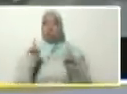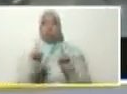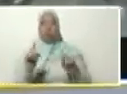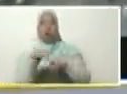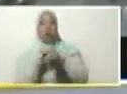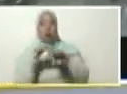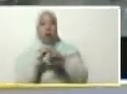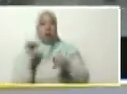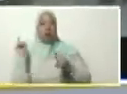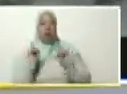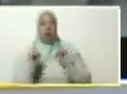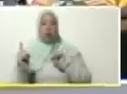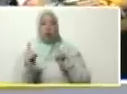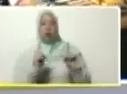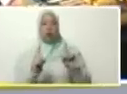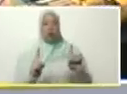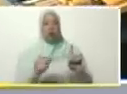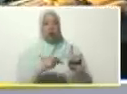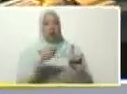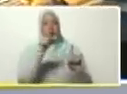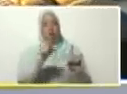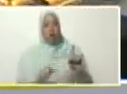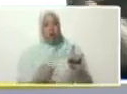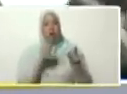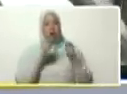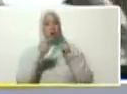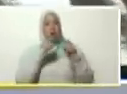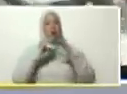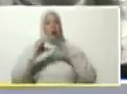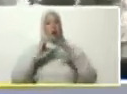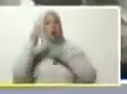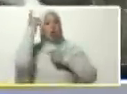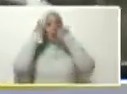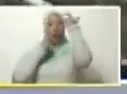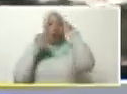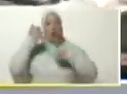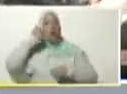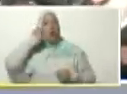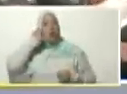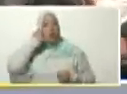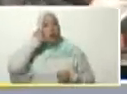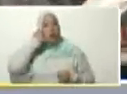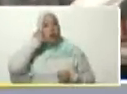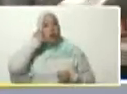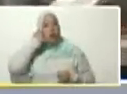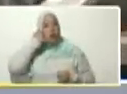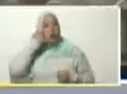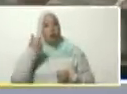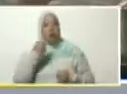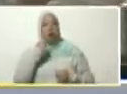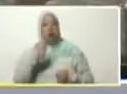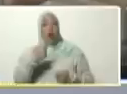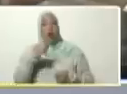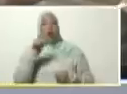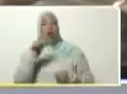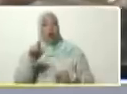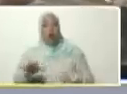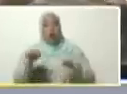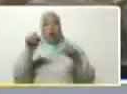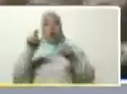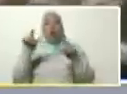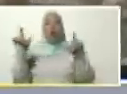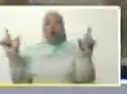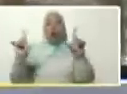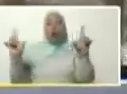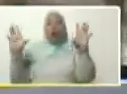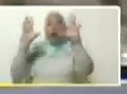ministros, y José Vicente Rangel estaba en comunicación con el comandante Chávez por teléfono. Y fue José Vicente quien salió en la noche a dar la